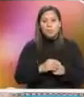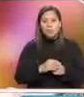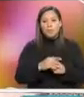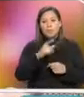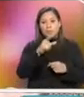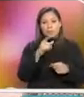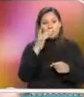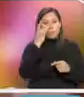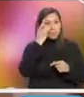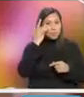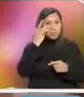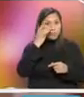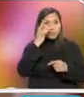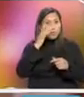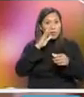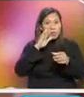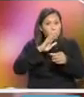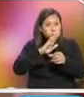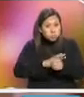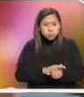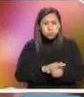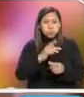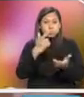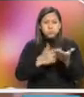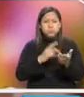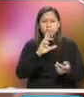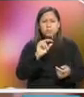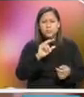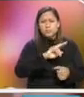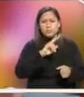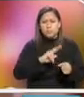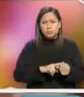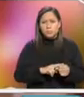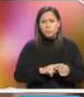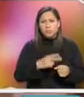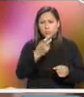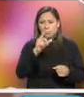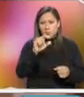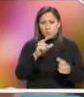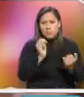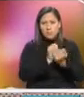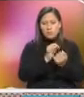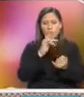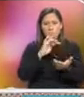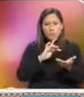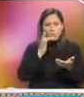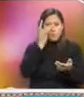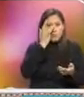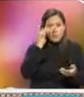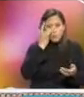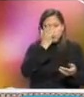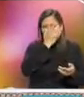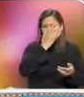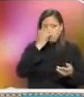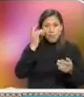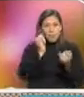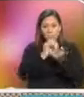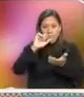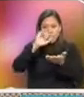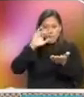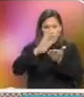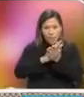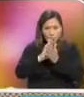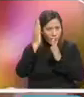a saturarse en la piel. Ni se ve grasoso, ¿no? Ni se ve grasoso. Lo mismo pasa con los óleos en el cabello. Y bueno, si quieres tener